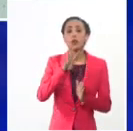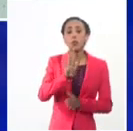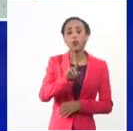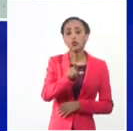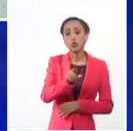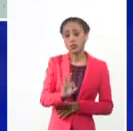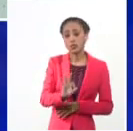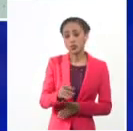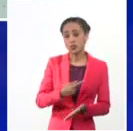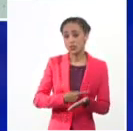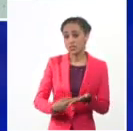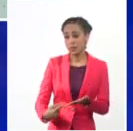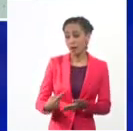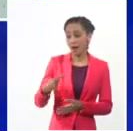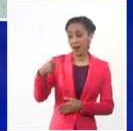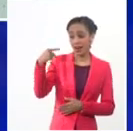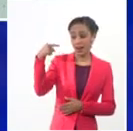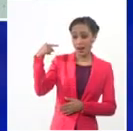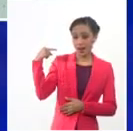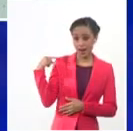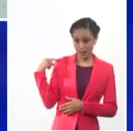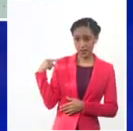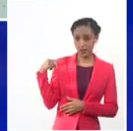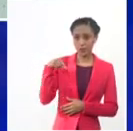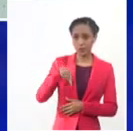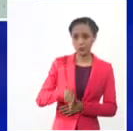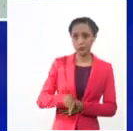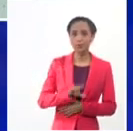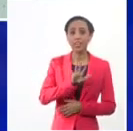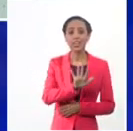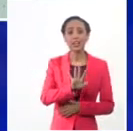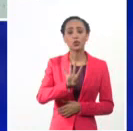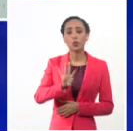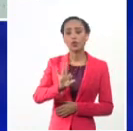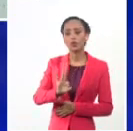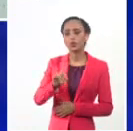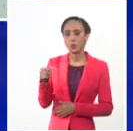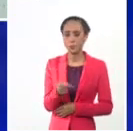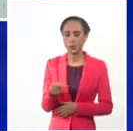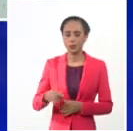semana precedente, 548 menos. El